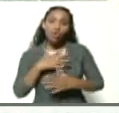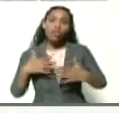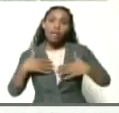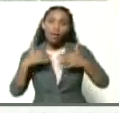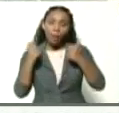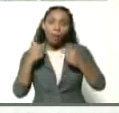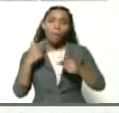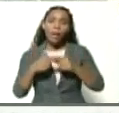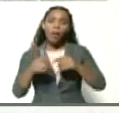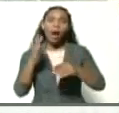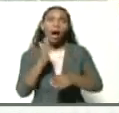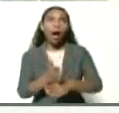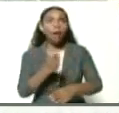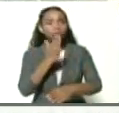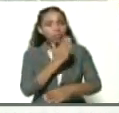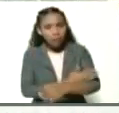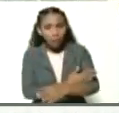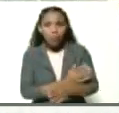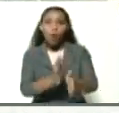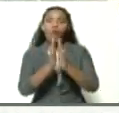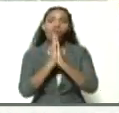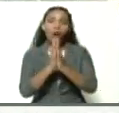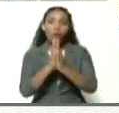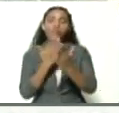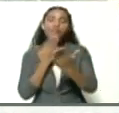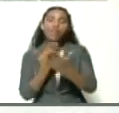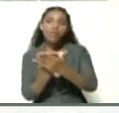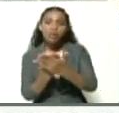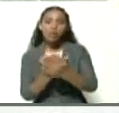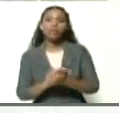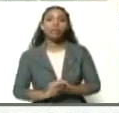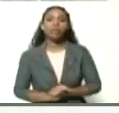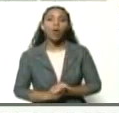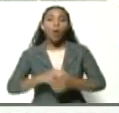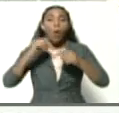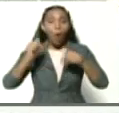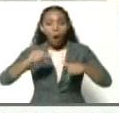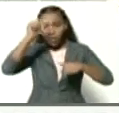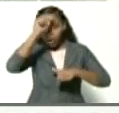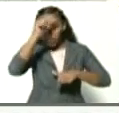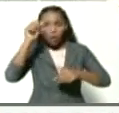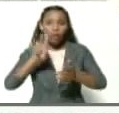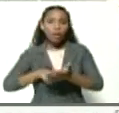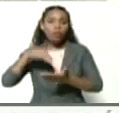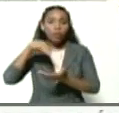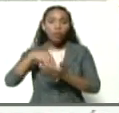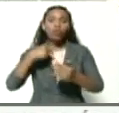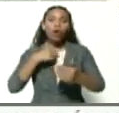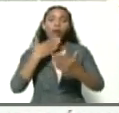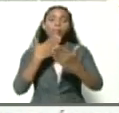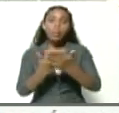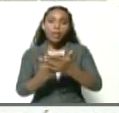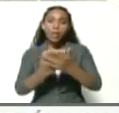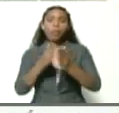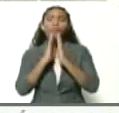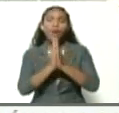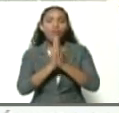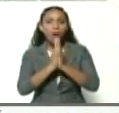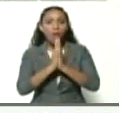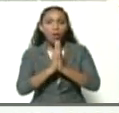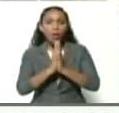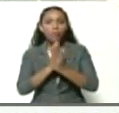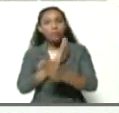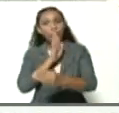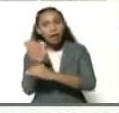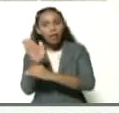salvamos, pero a tiempo, se lo pido. Hoy domingo de resurrección, se lo pido. A tiempo, por favor, a